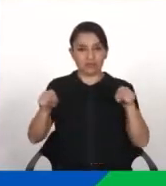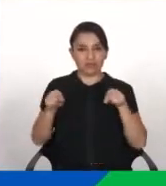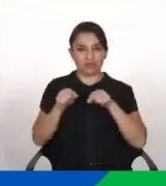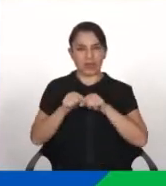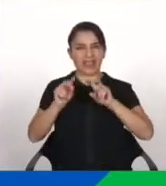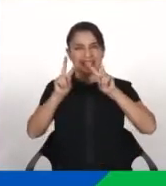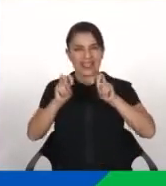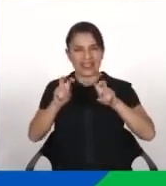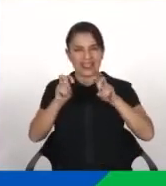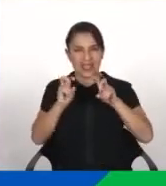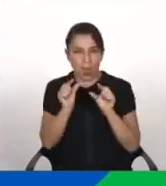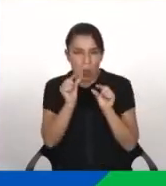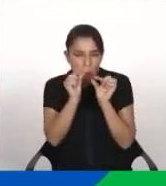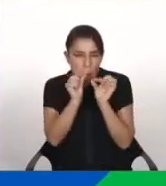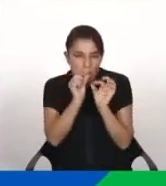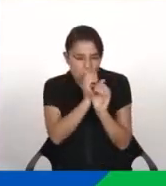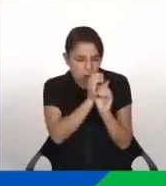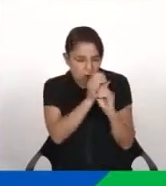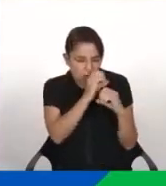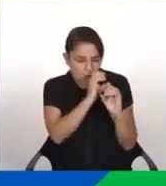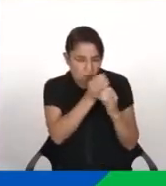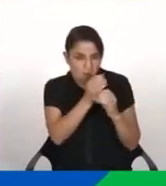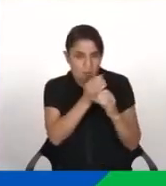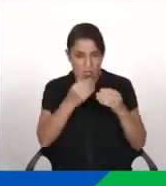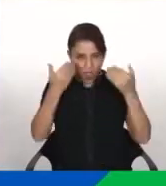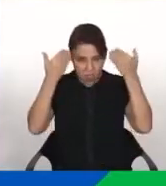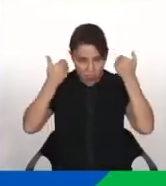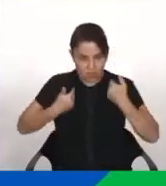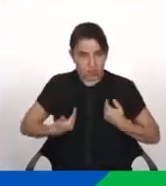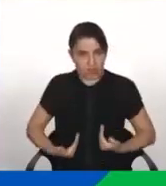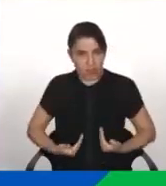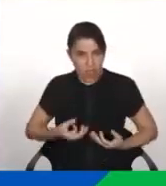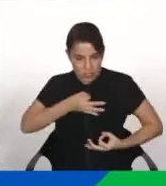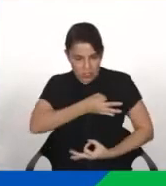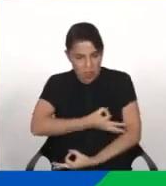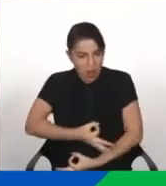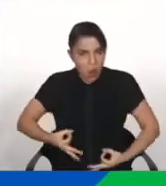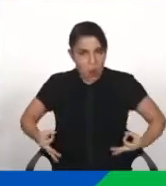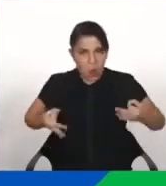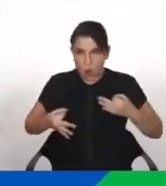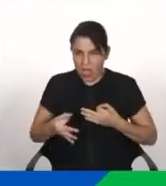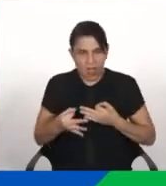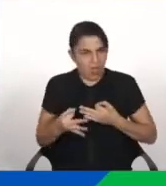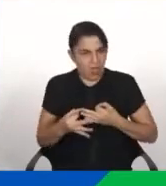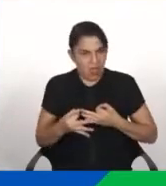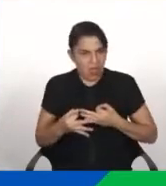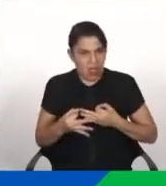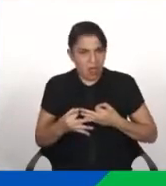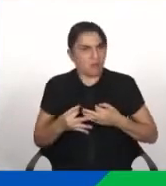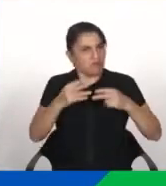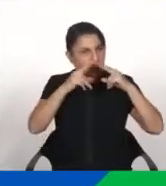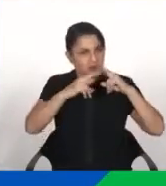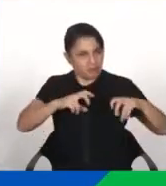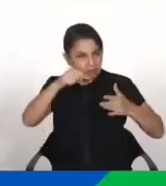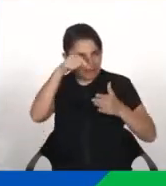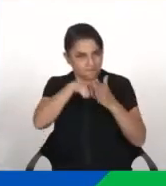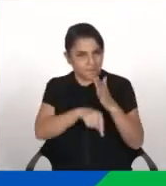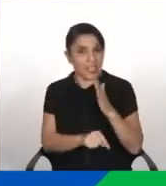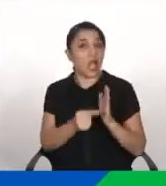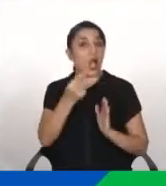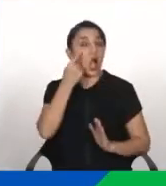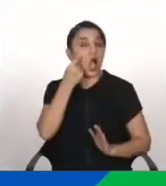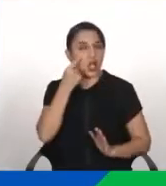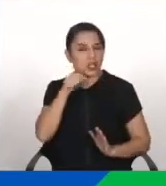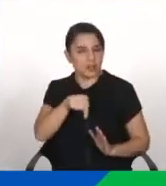escala microscópica. Cómo funcionan nuestros genes, nuestras proteínas, nuestras células, etc. Y es precisamente ese conocimiento el que nos